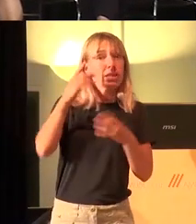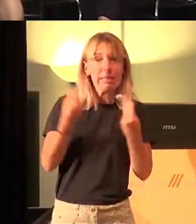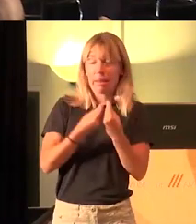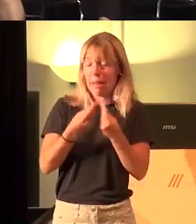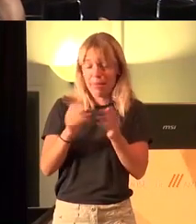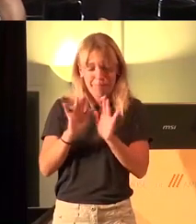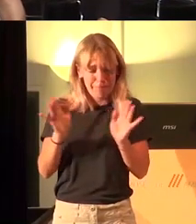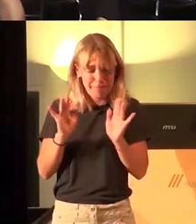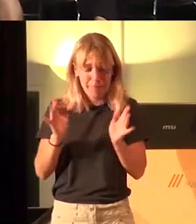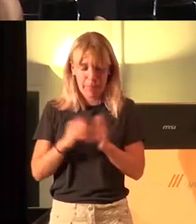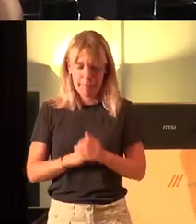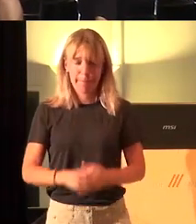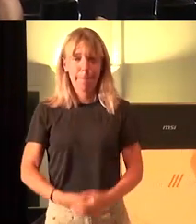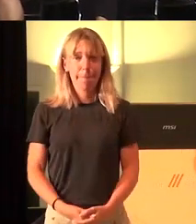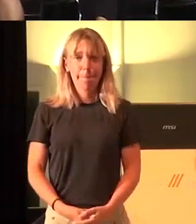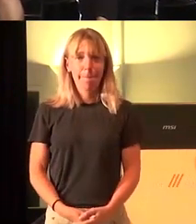ser.